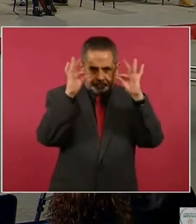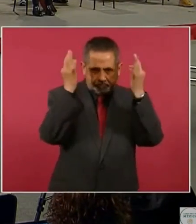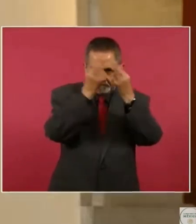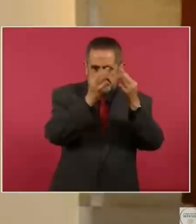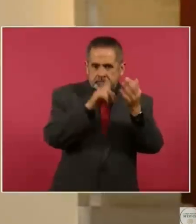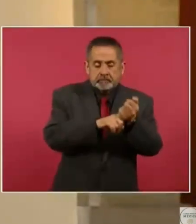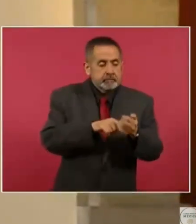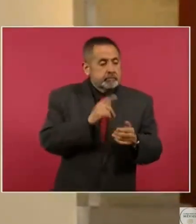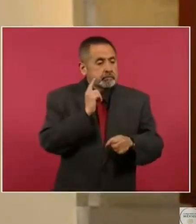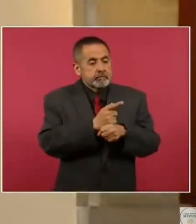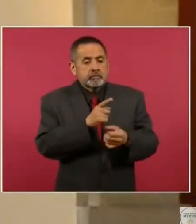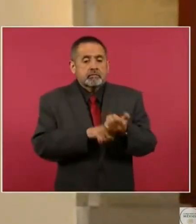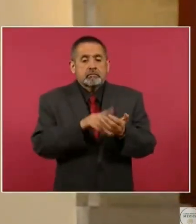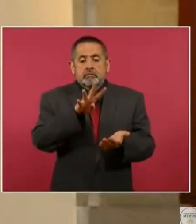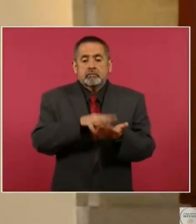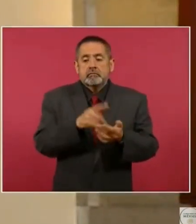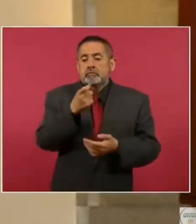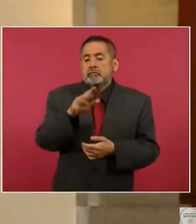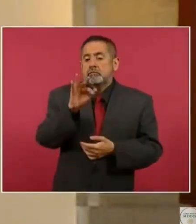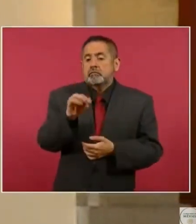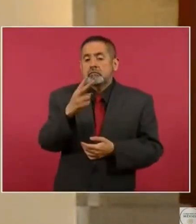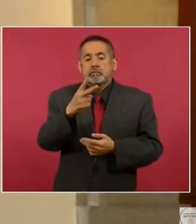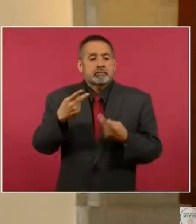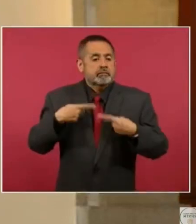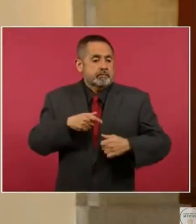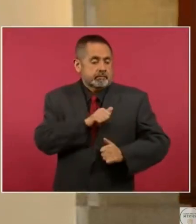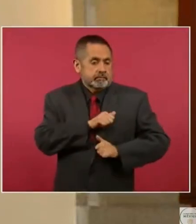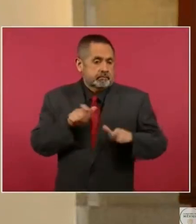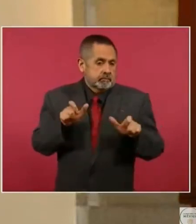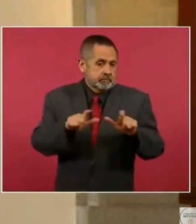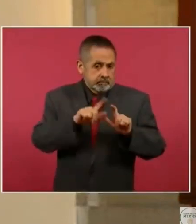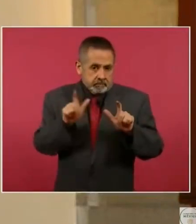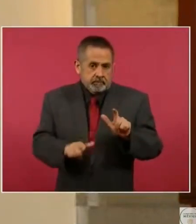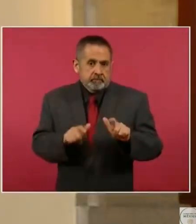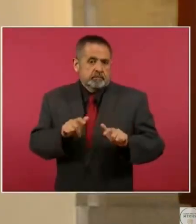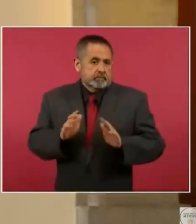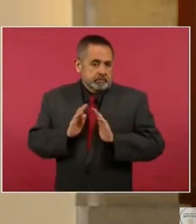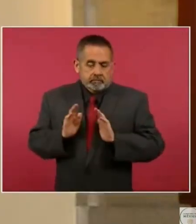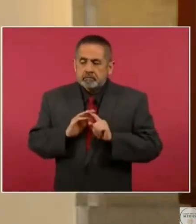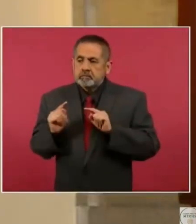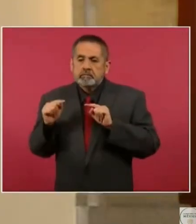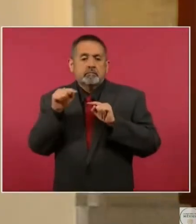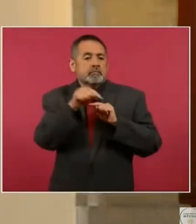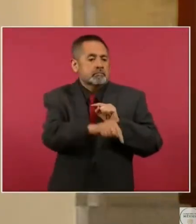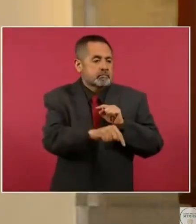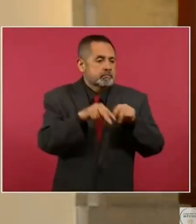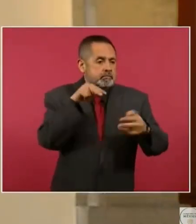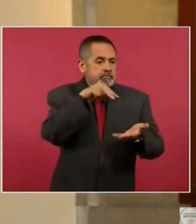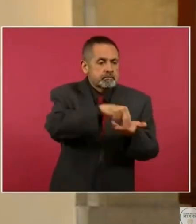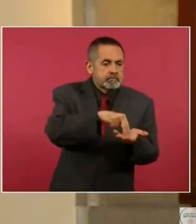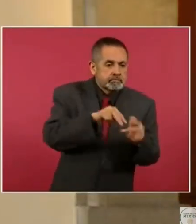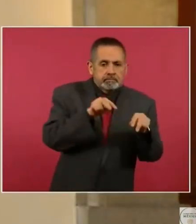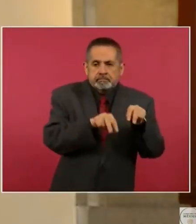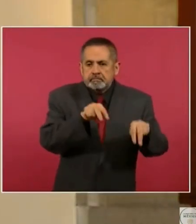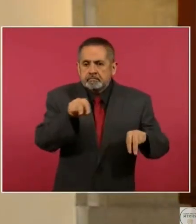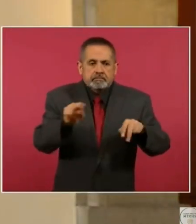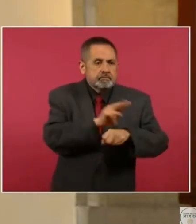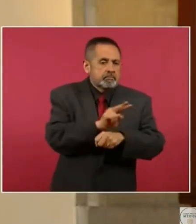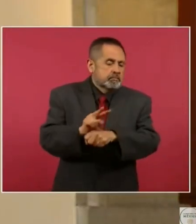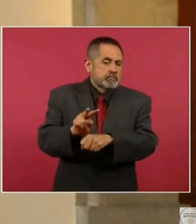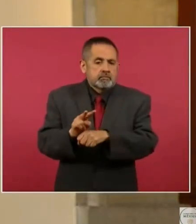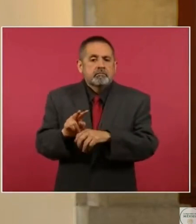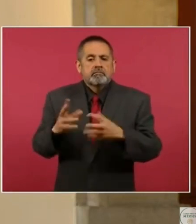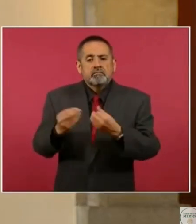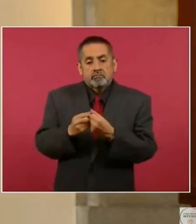de 4.143 elementos de ambas fuerzas desplegados en las aduanas. Se han